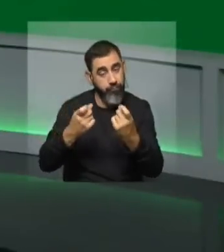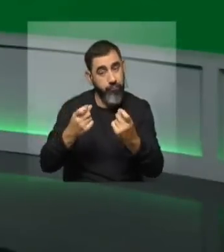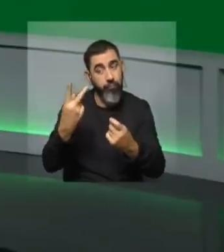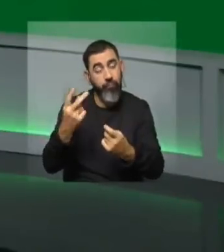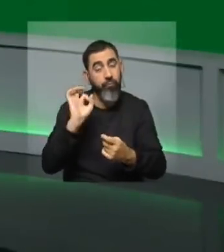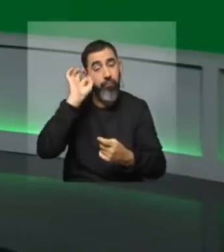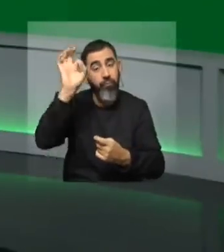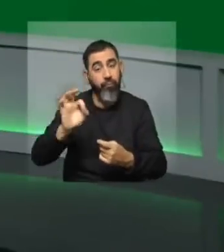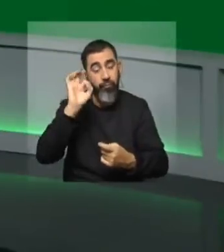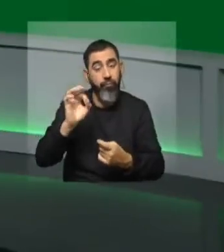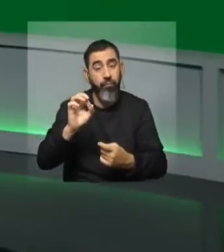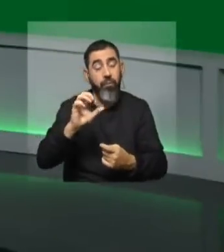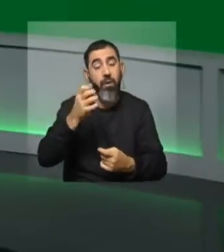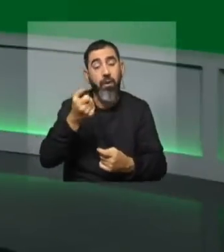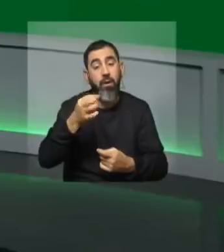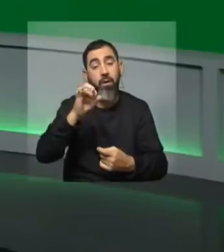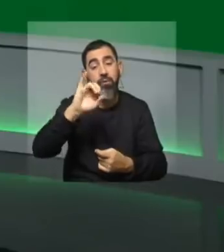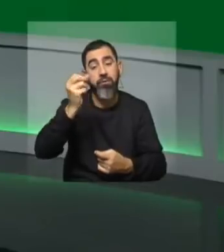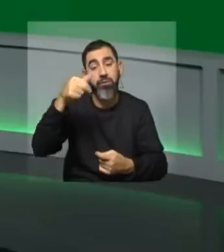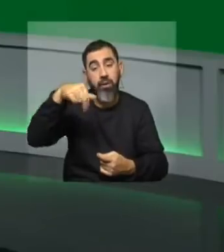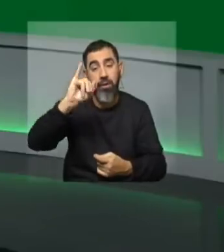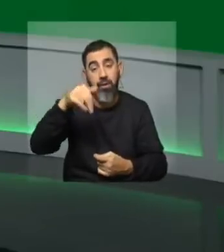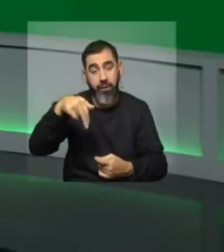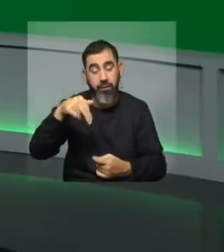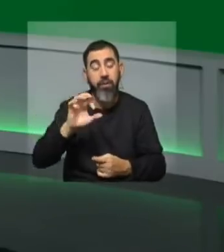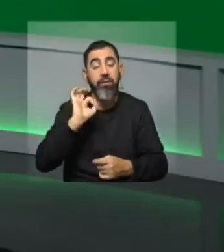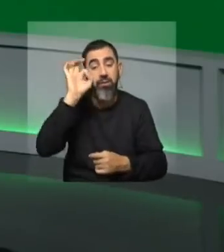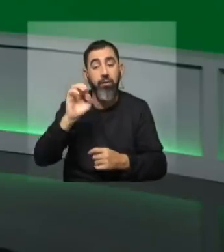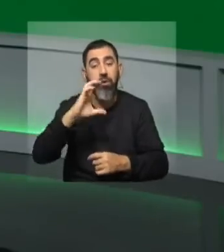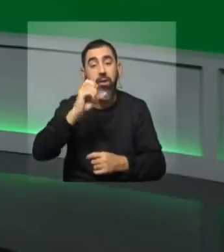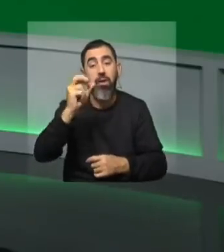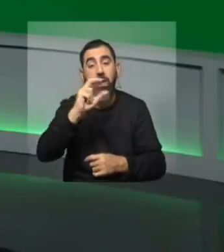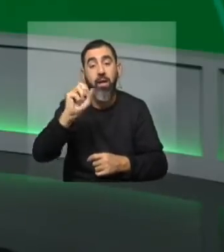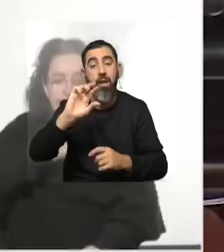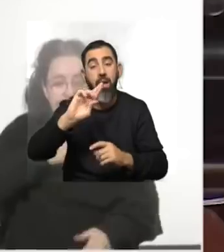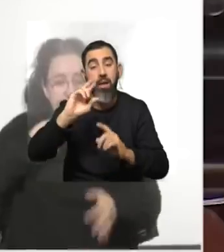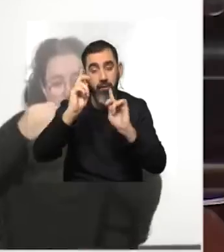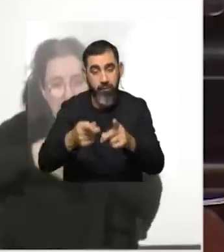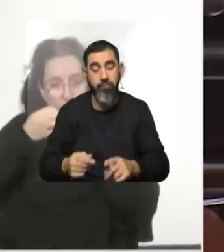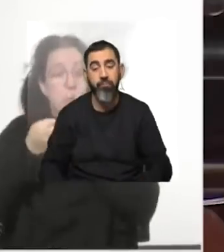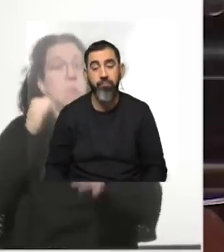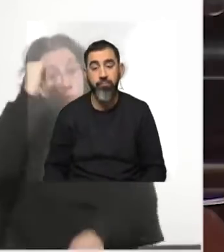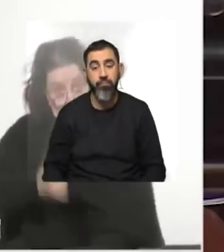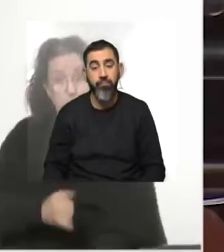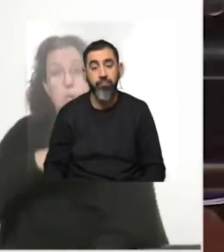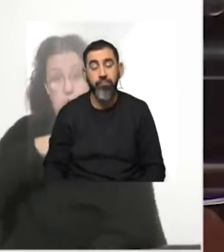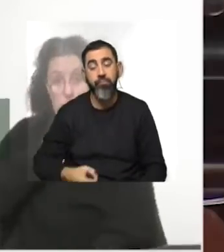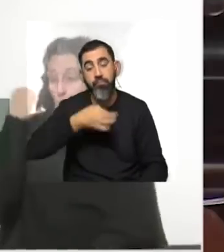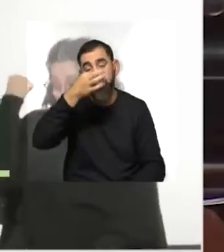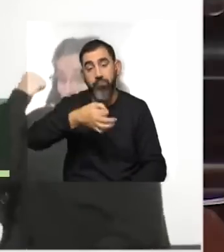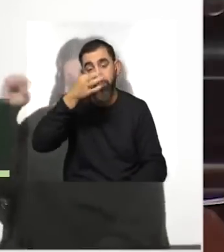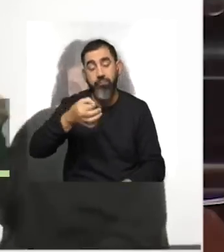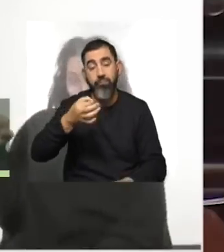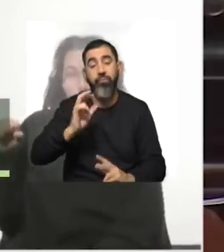dos legisladores. Hablamos de la senadora Aciaín y del senador Charles Carrera, lo compartimos. En su intervención,